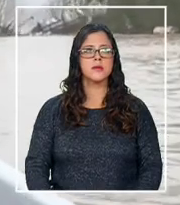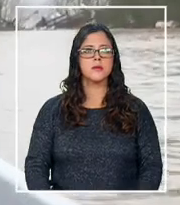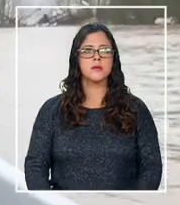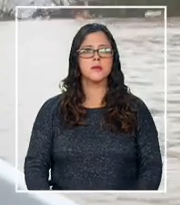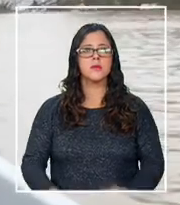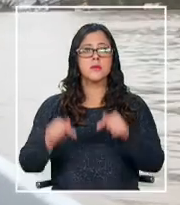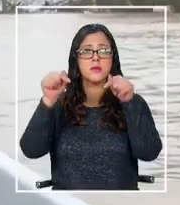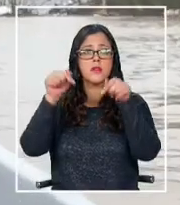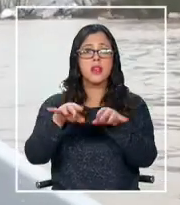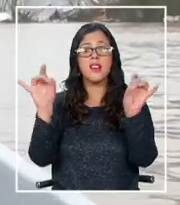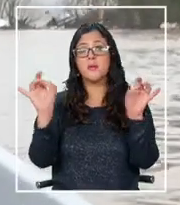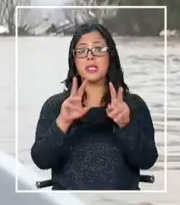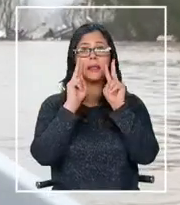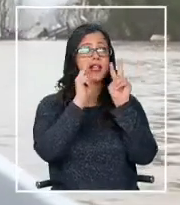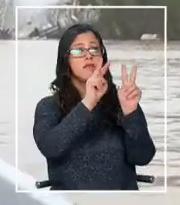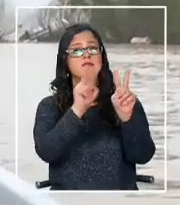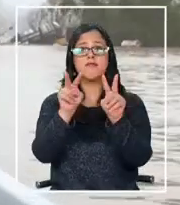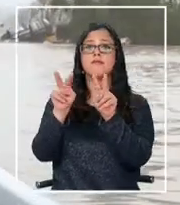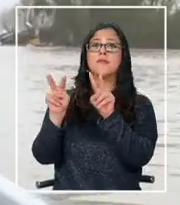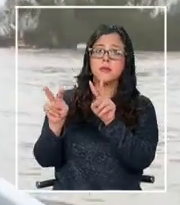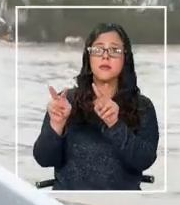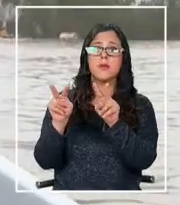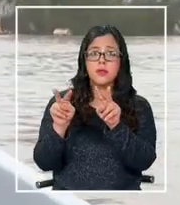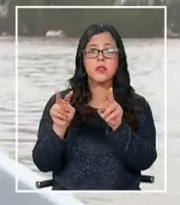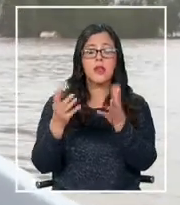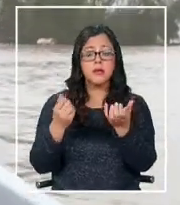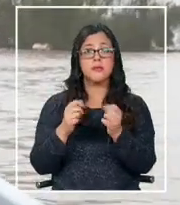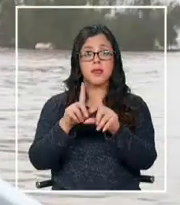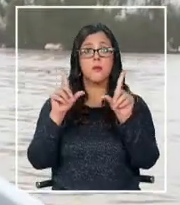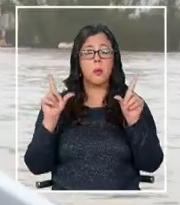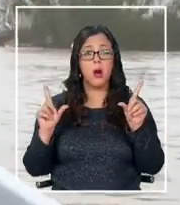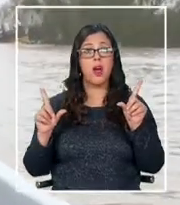Esta podría ser perfectamente una de las postales de